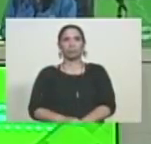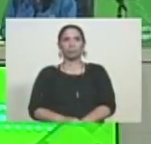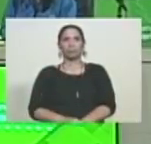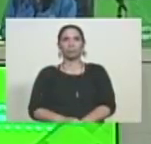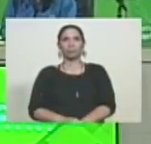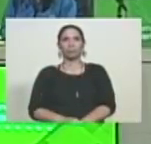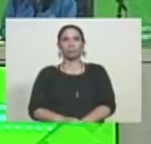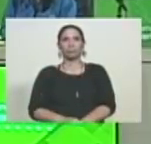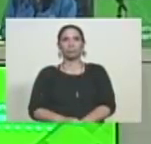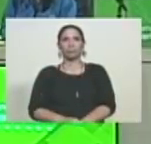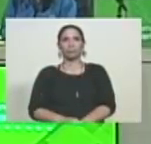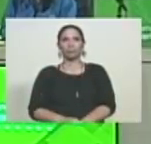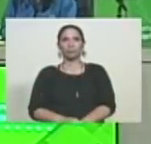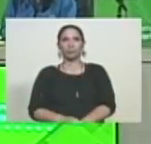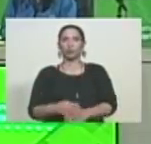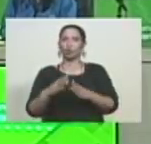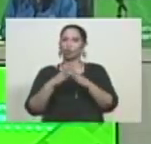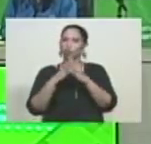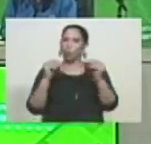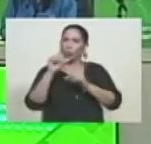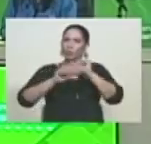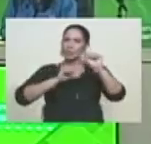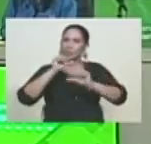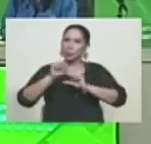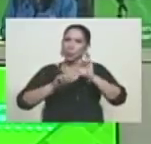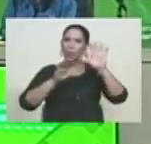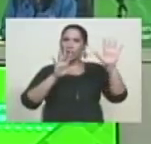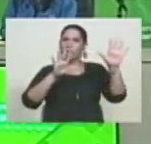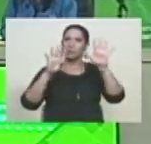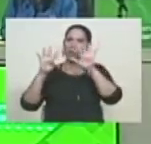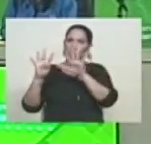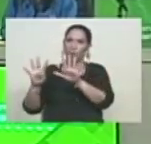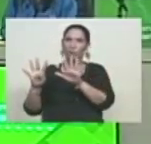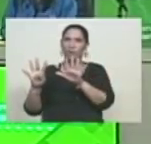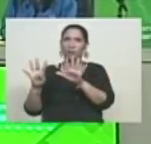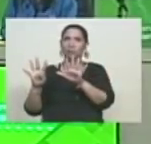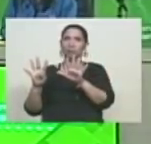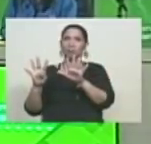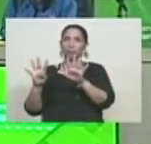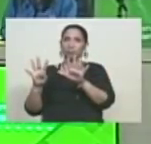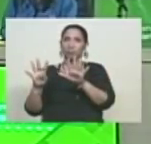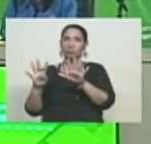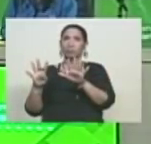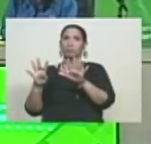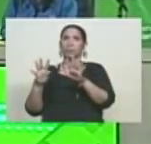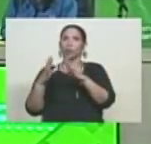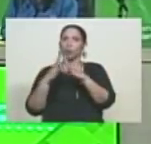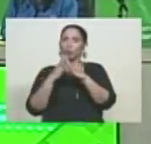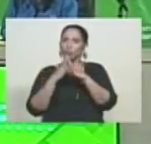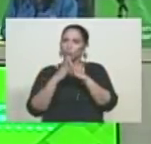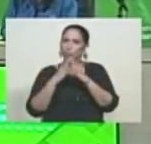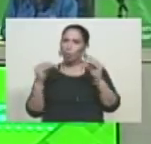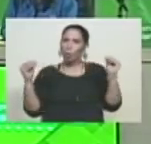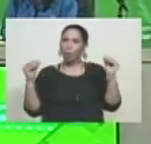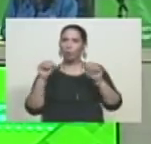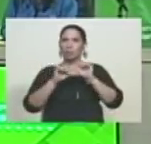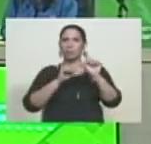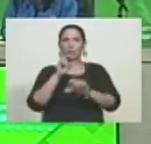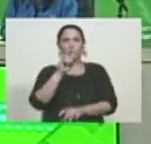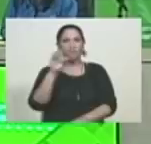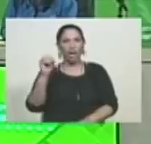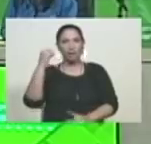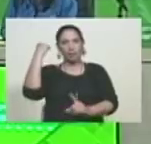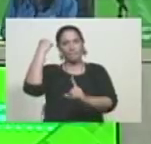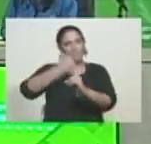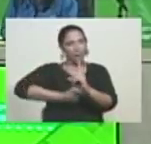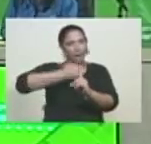Tuvo que pasar todo el siglo XIX, tuvo que pasar todo el siglo XX de